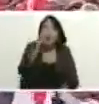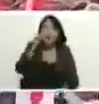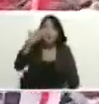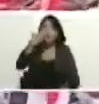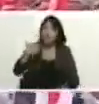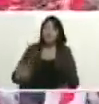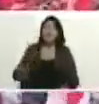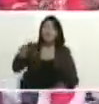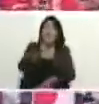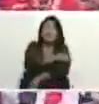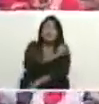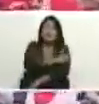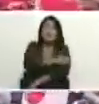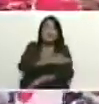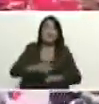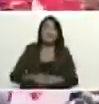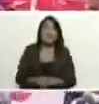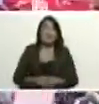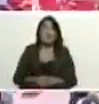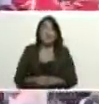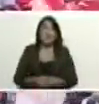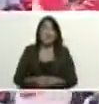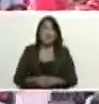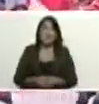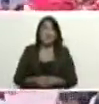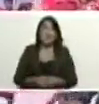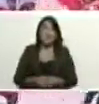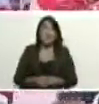de la oligarquía entreguista,